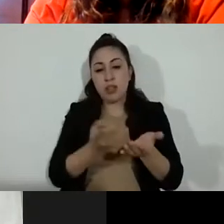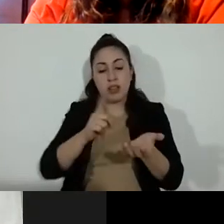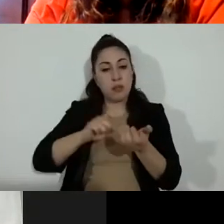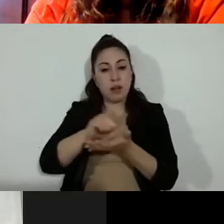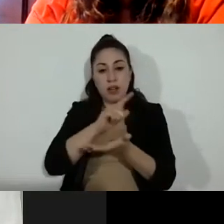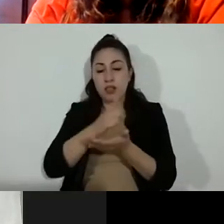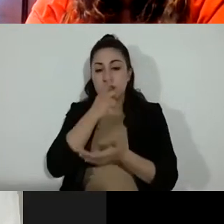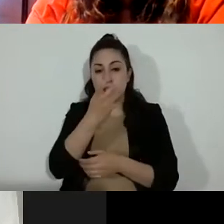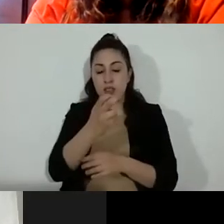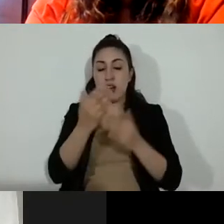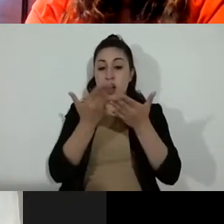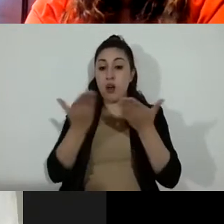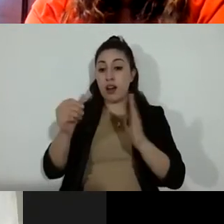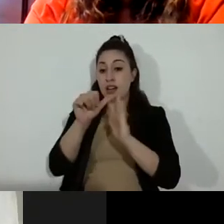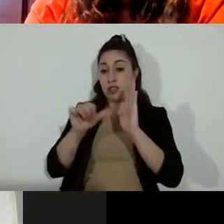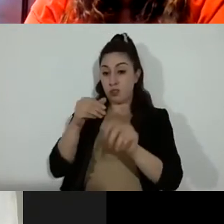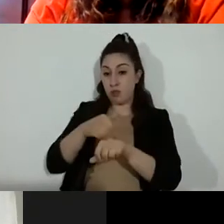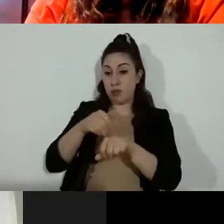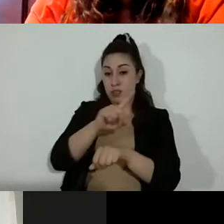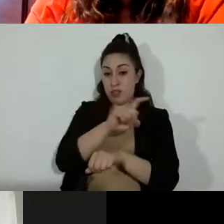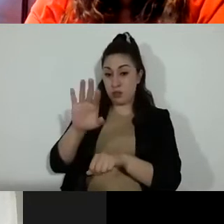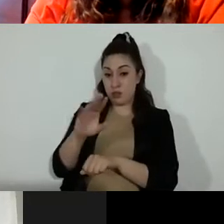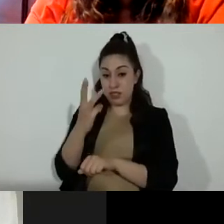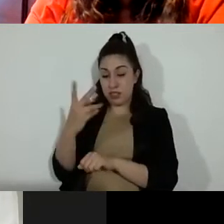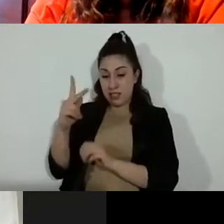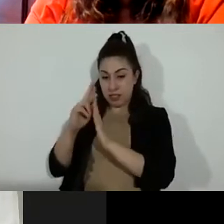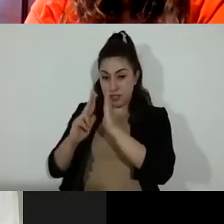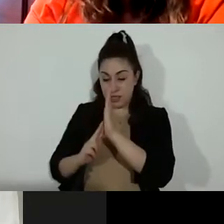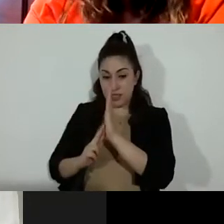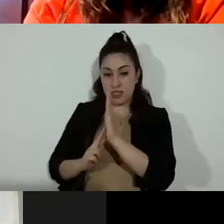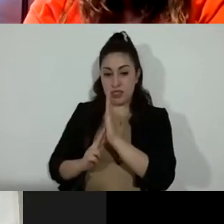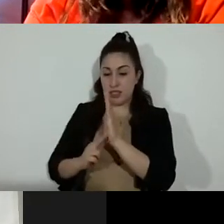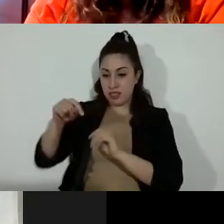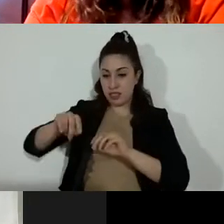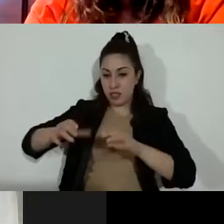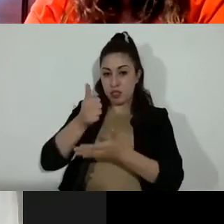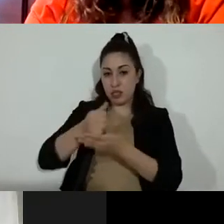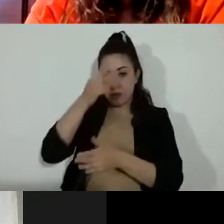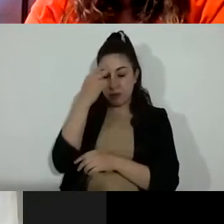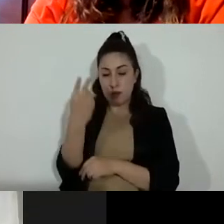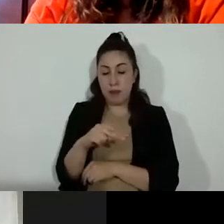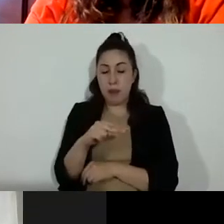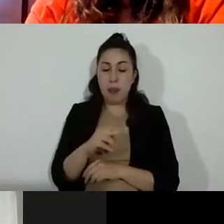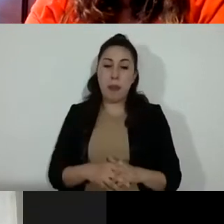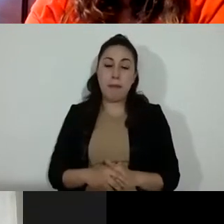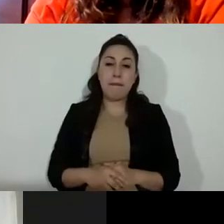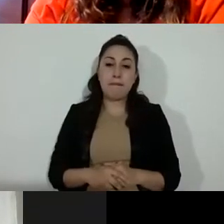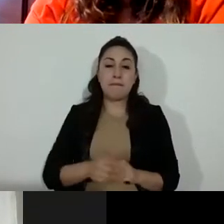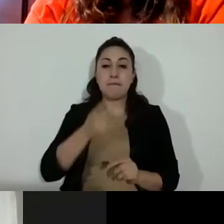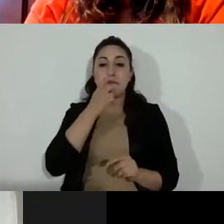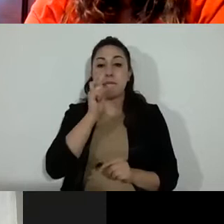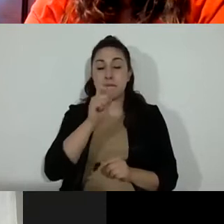el artículo 153 del reglamento de este órgano colegiado parlamentario precisa que el